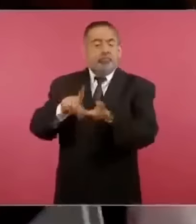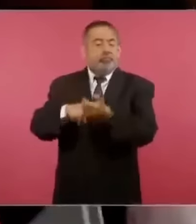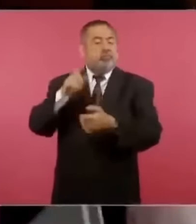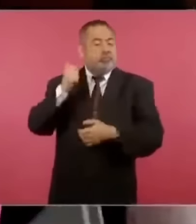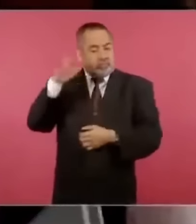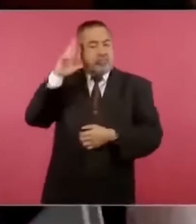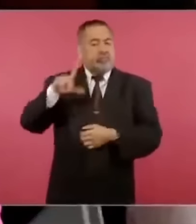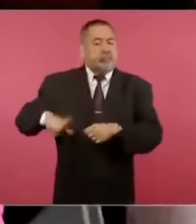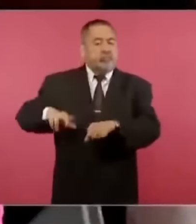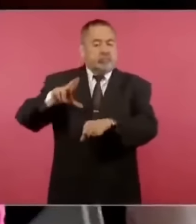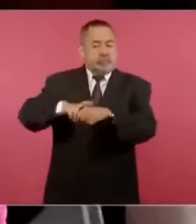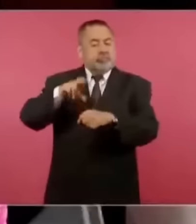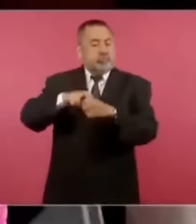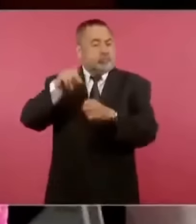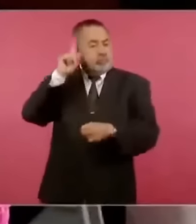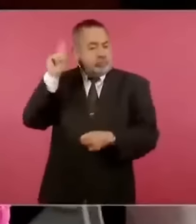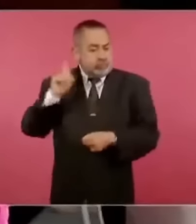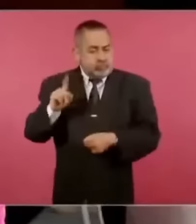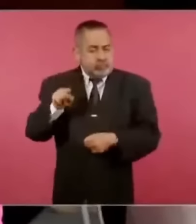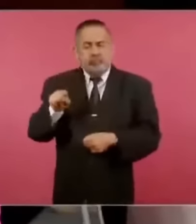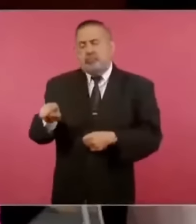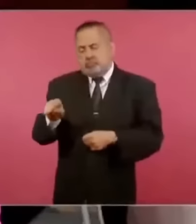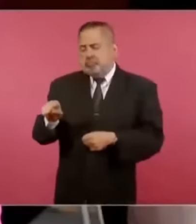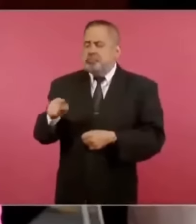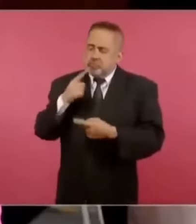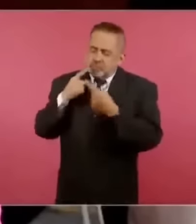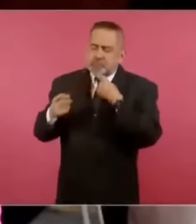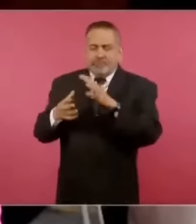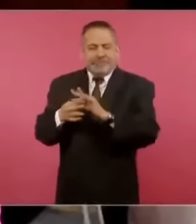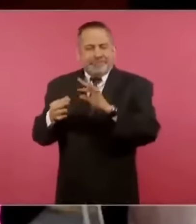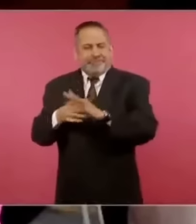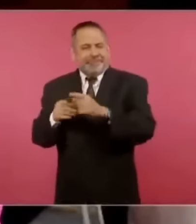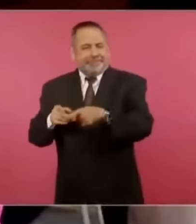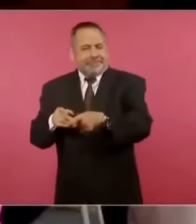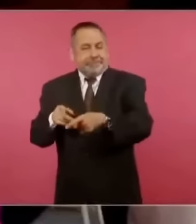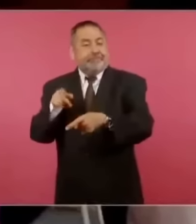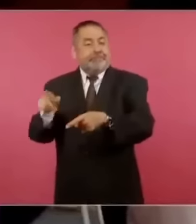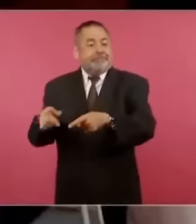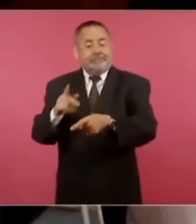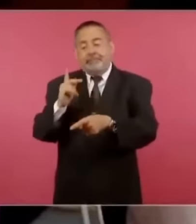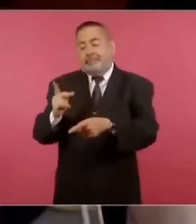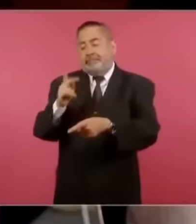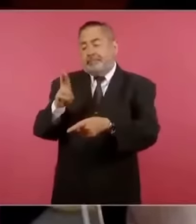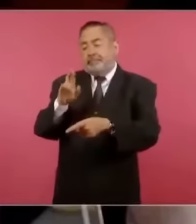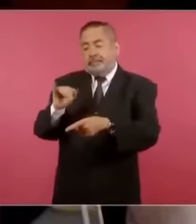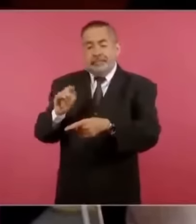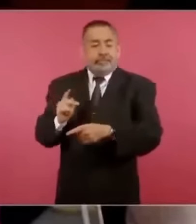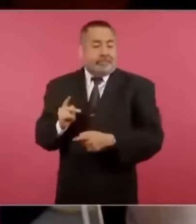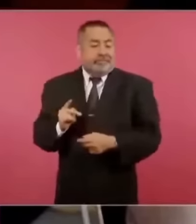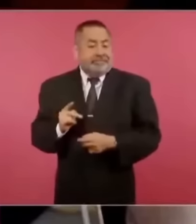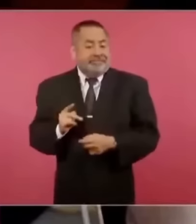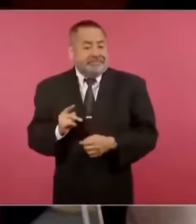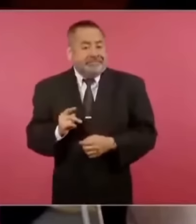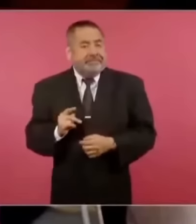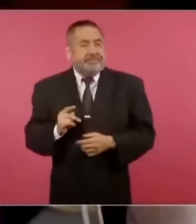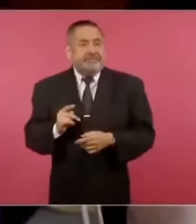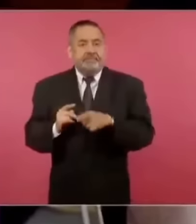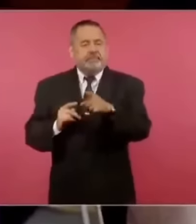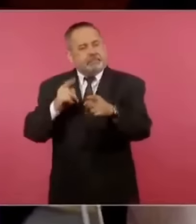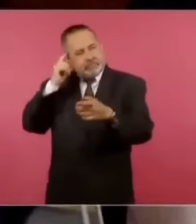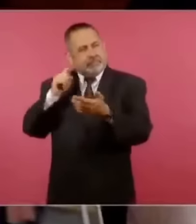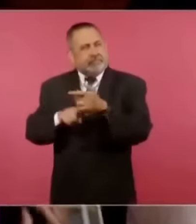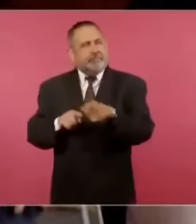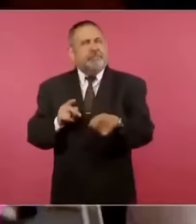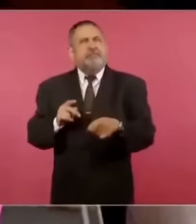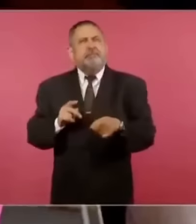gobernador de Zacatecas, y va contando cómo que él era del PRI. Él era del PRI y fue la primera vez, creo, cuando usted